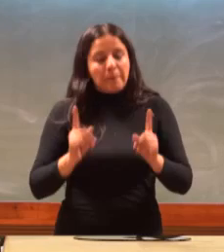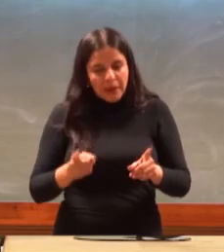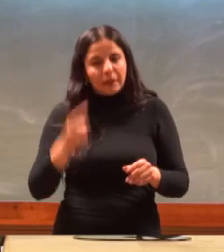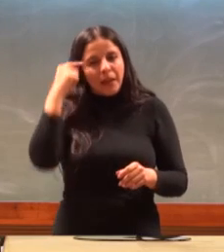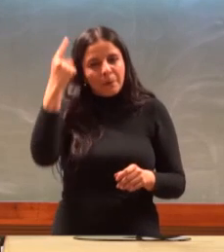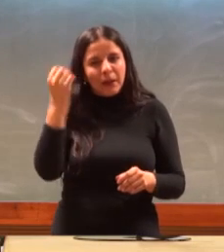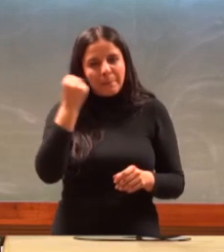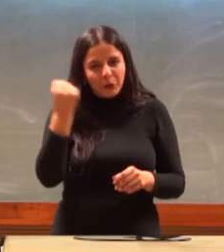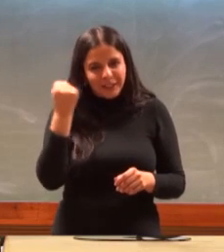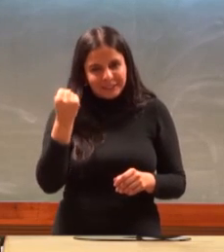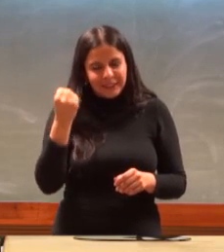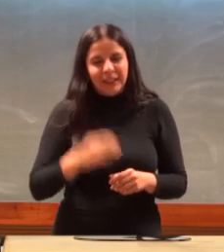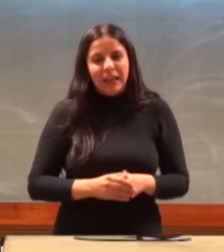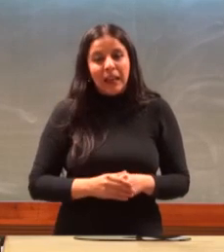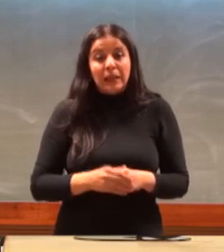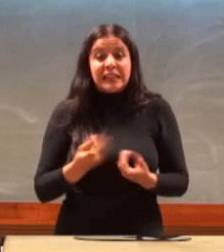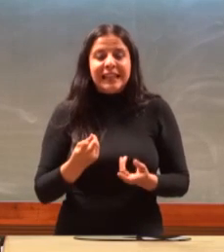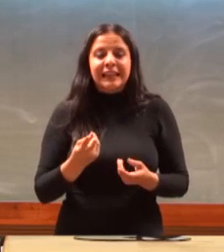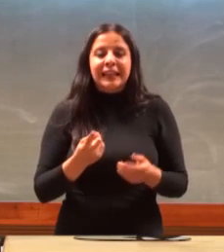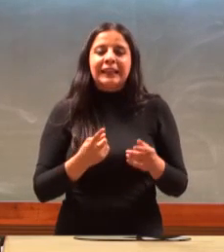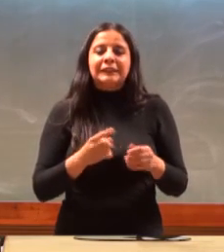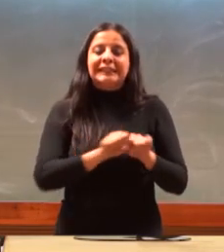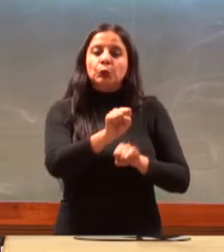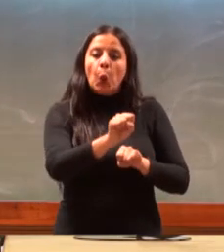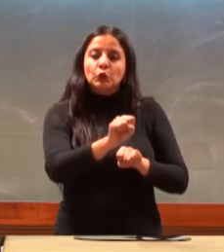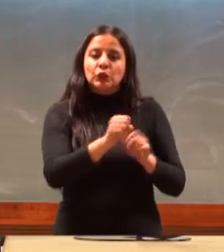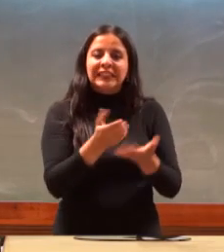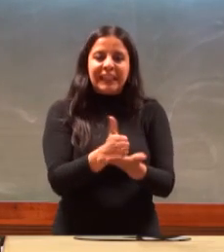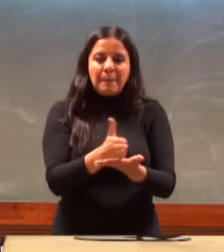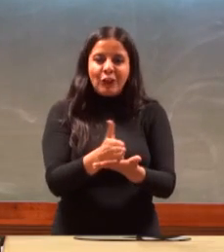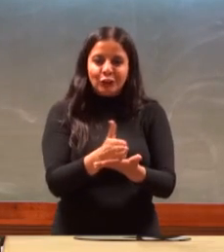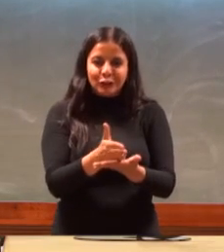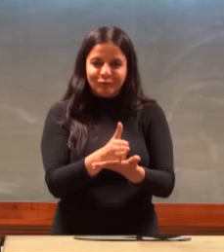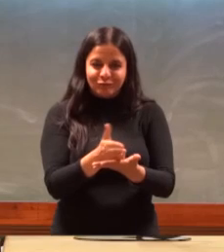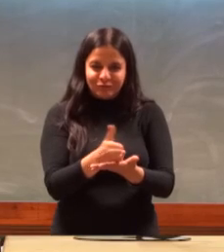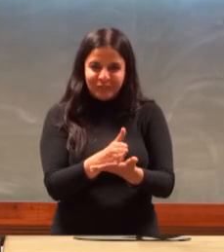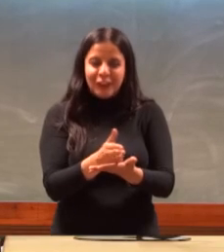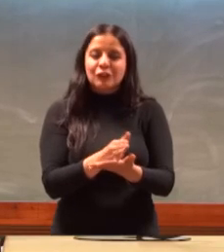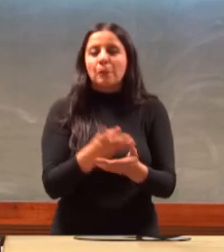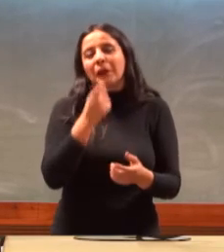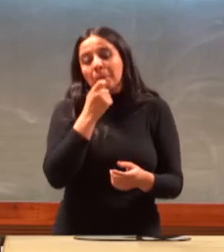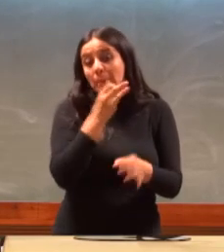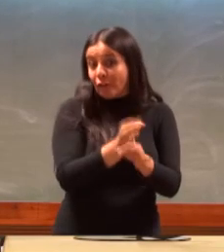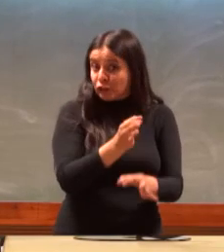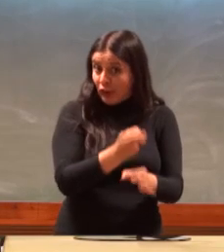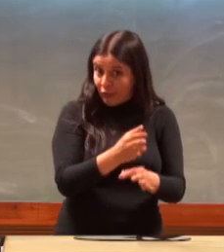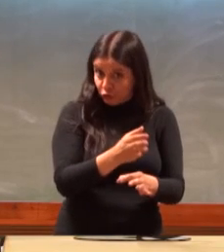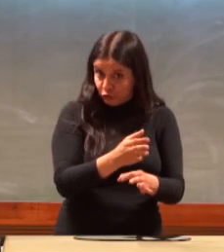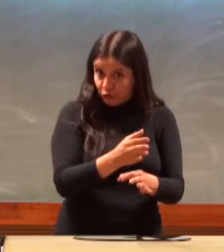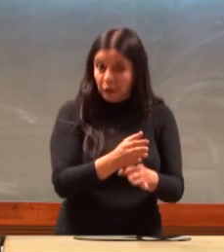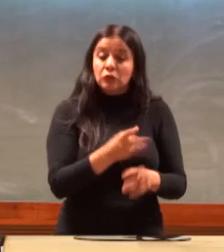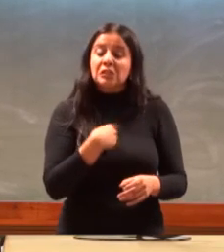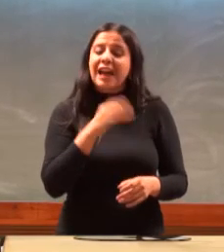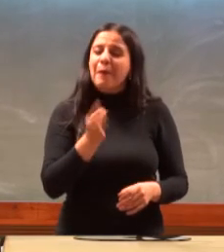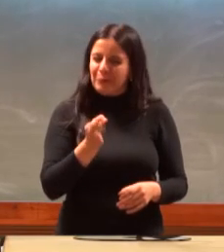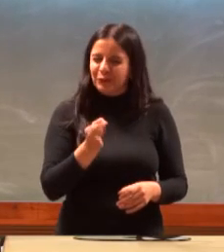importante también la generación de títulos intermedios y profesorados creemos que hay una demanda externa y un montón de oportunidades para nuevas